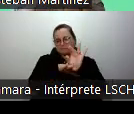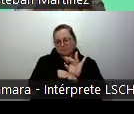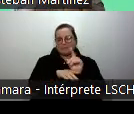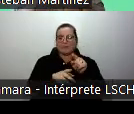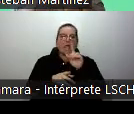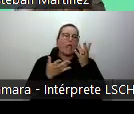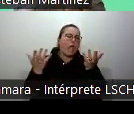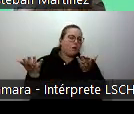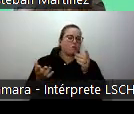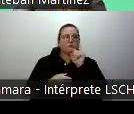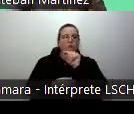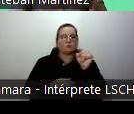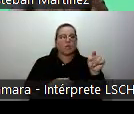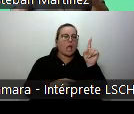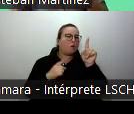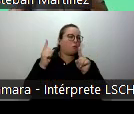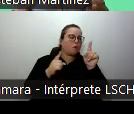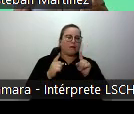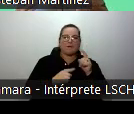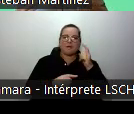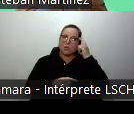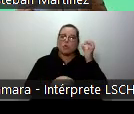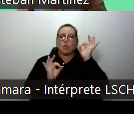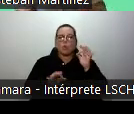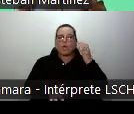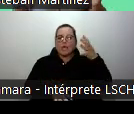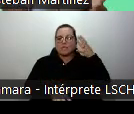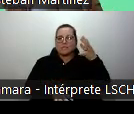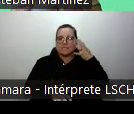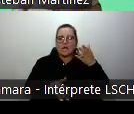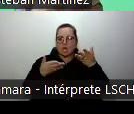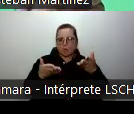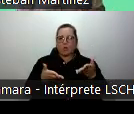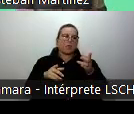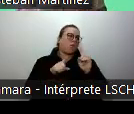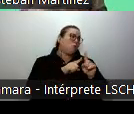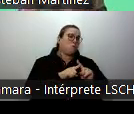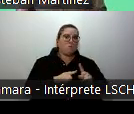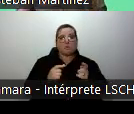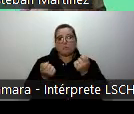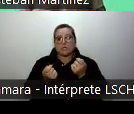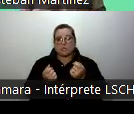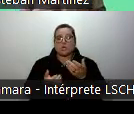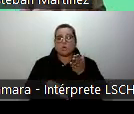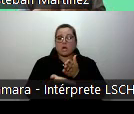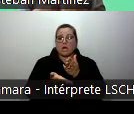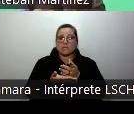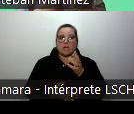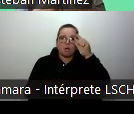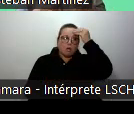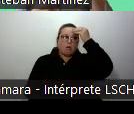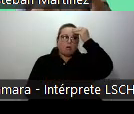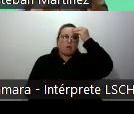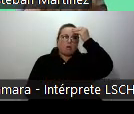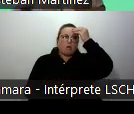pasado alguna vez que estás en un webinar en una charla como esta o como otra o en una clase y de repente te acuerdas de que